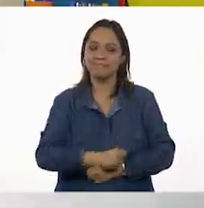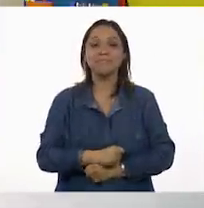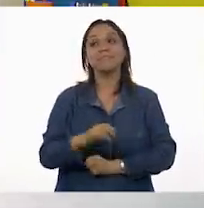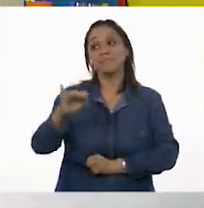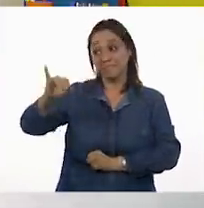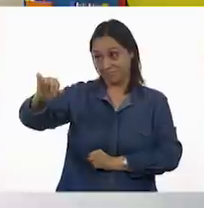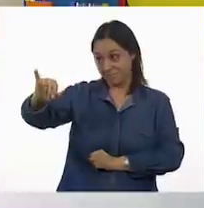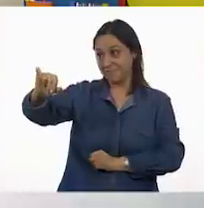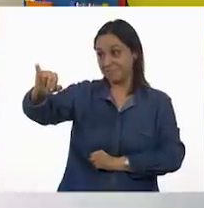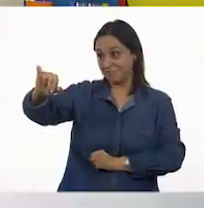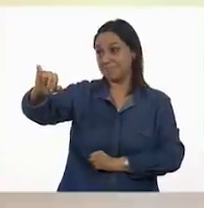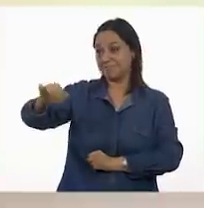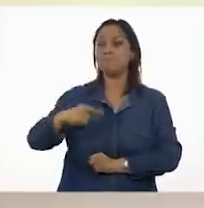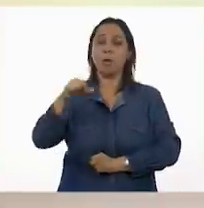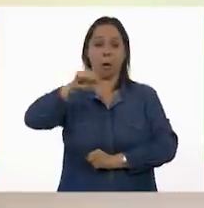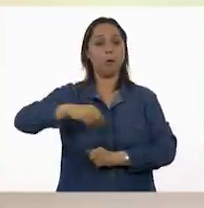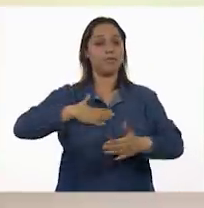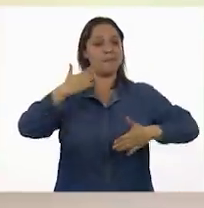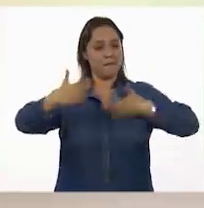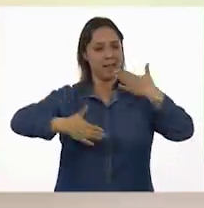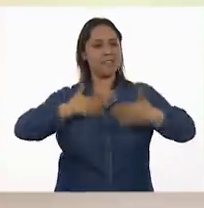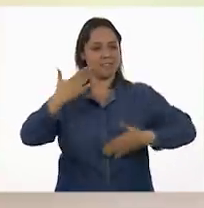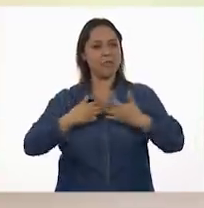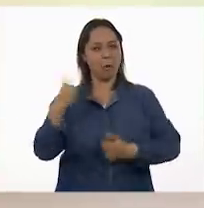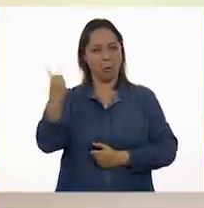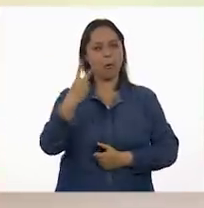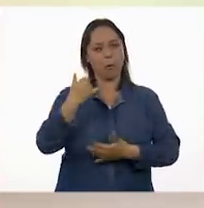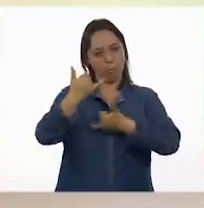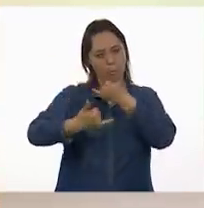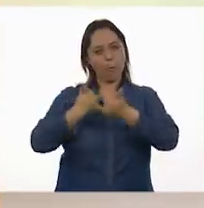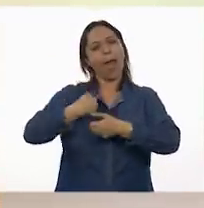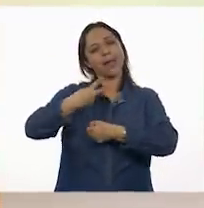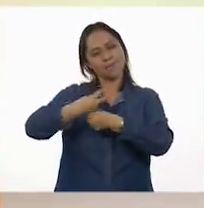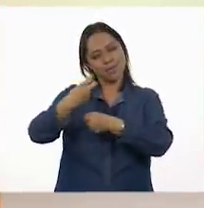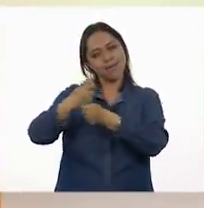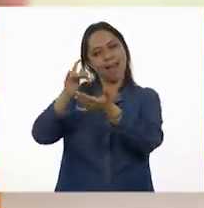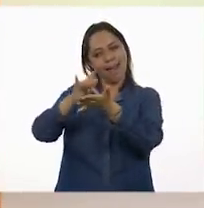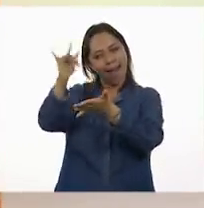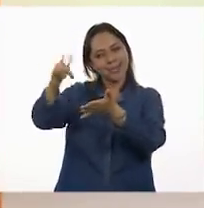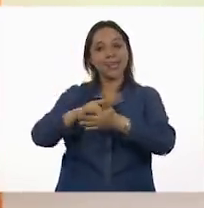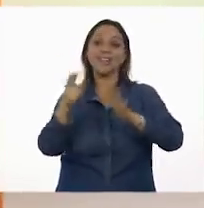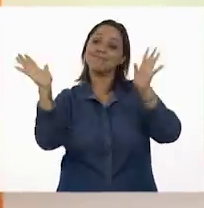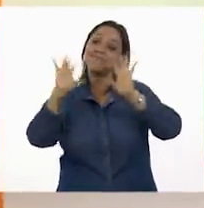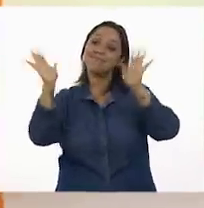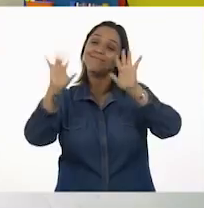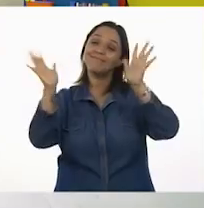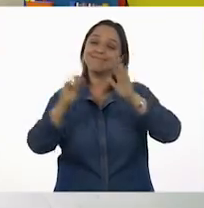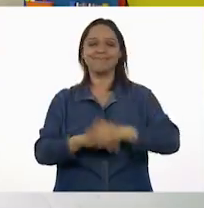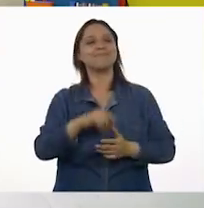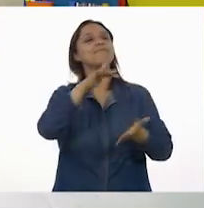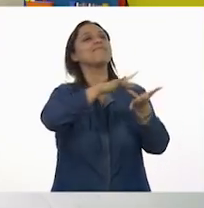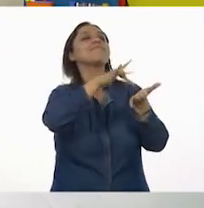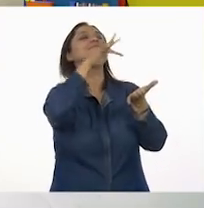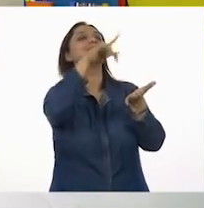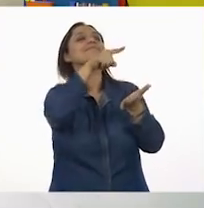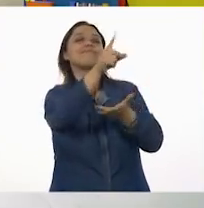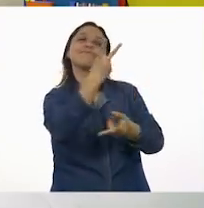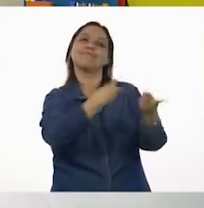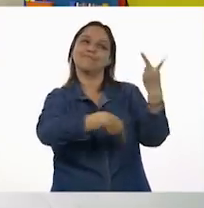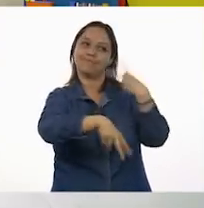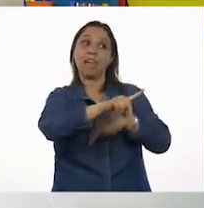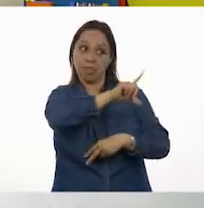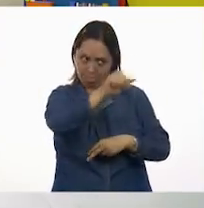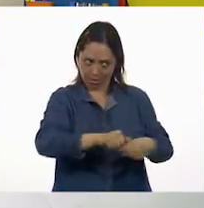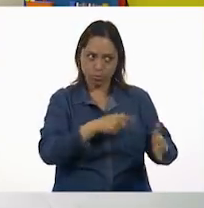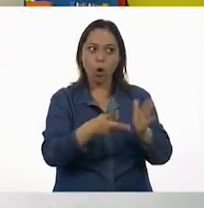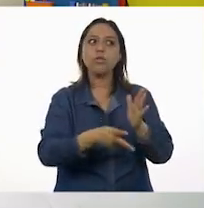Así es. Fue muy divertido jugar con ustedes. Muchas gracias por invitarme. Al Hasta contrario, luego. Gracias a ti por haber Jess. Venido. ¿Vienes luego